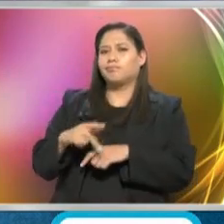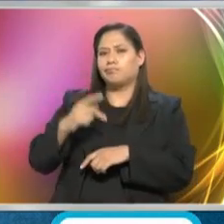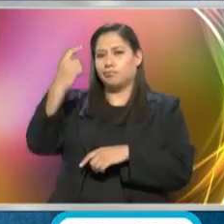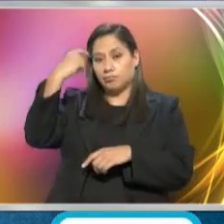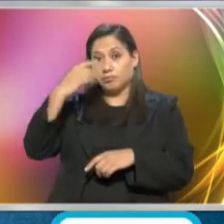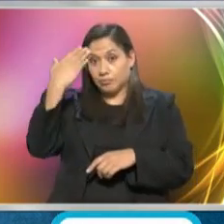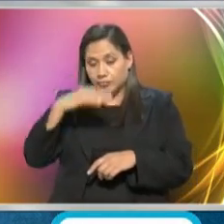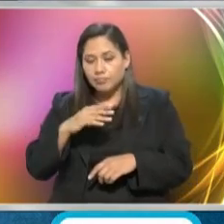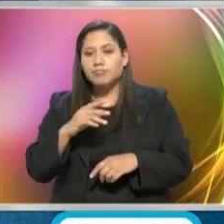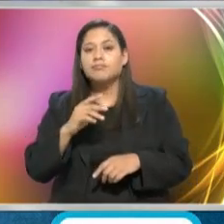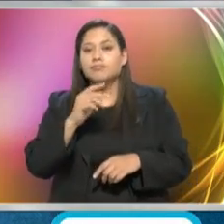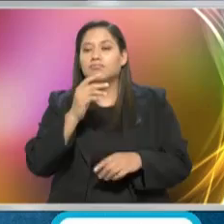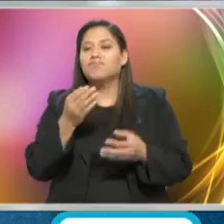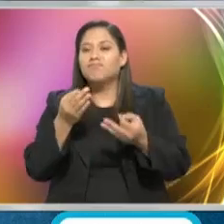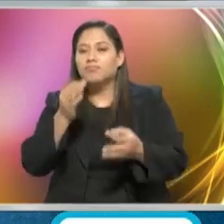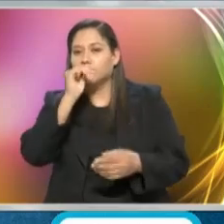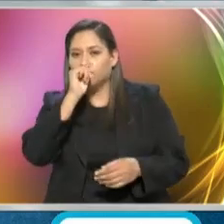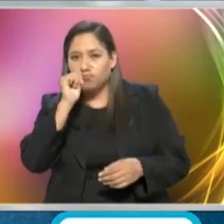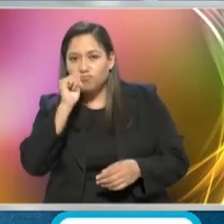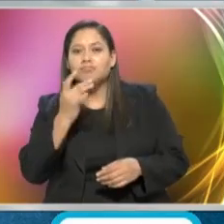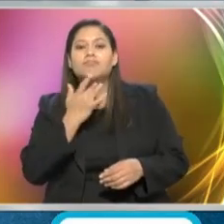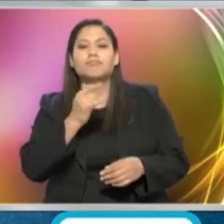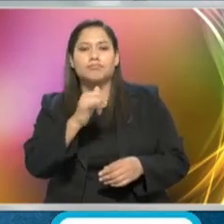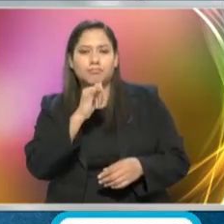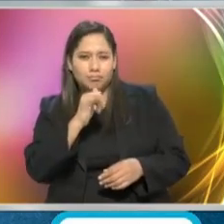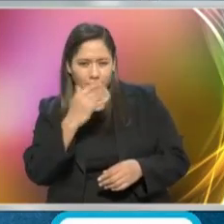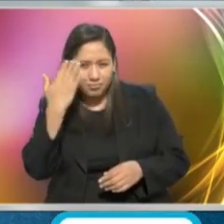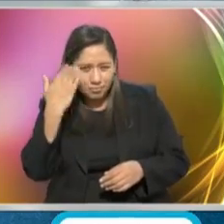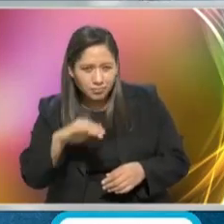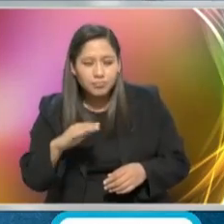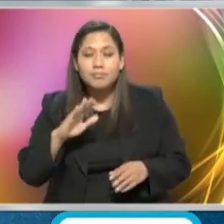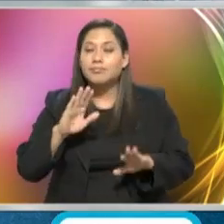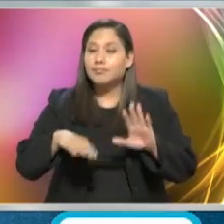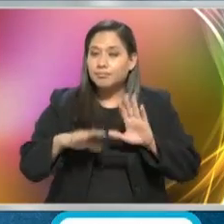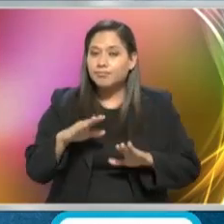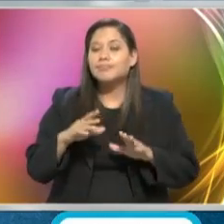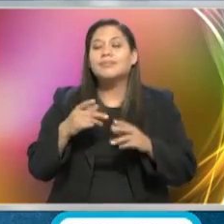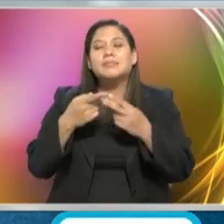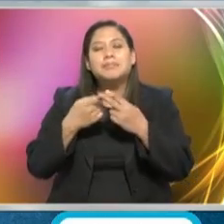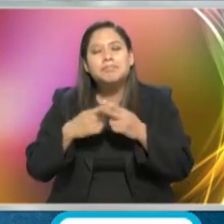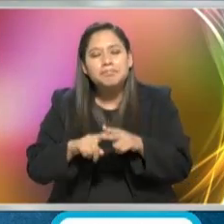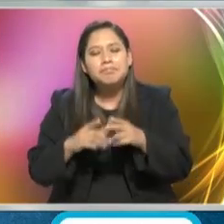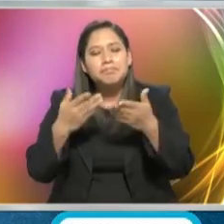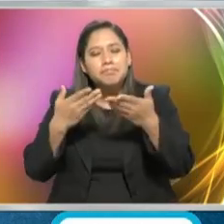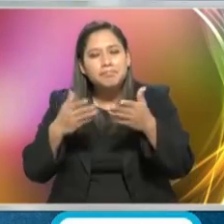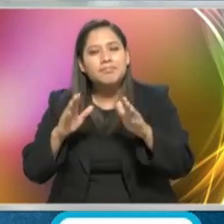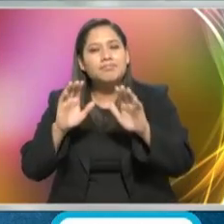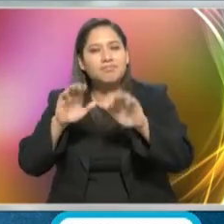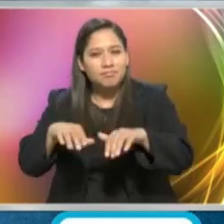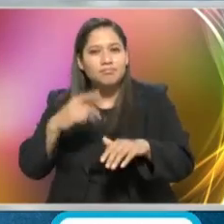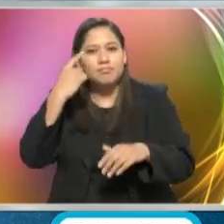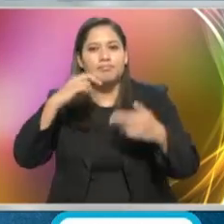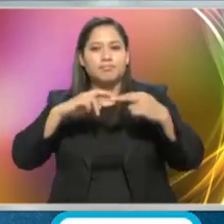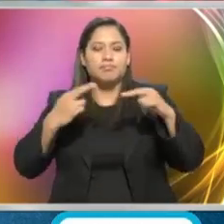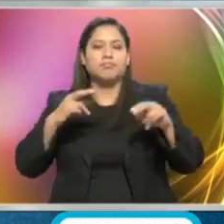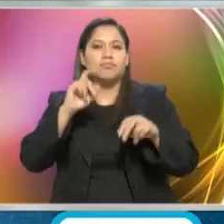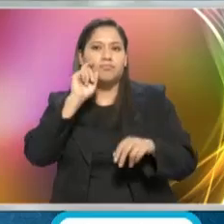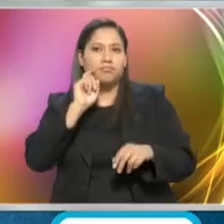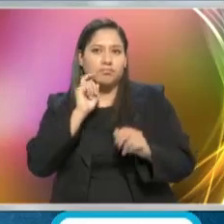acceso a las drogas, al alcohol, que muchas veces es digamos, el preámbulo para empezar a tener relaciones